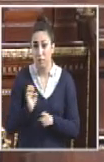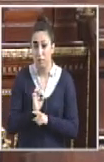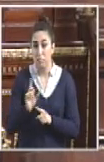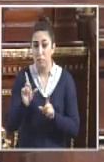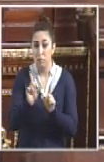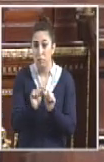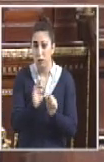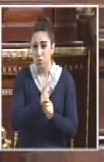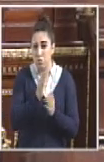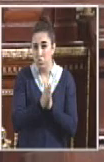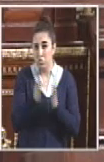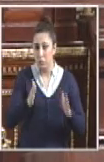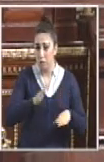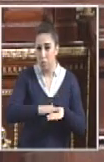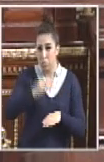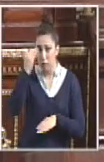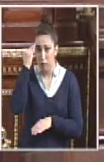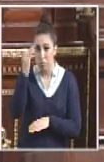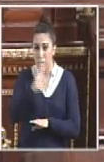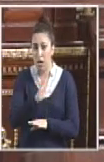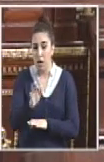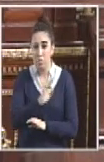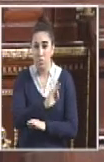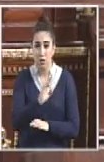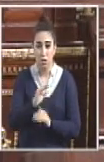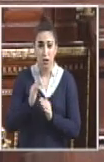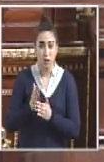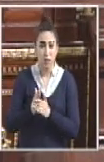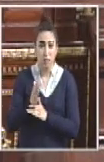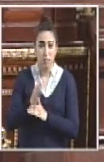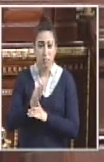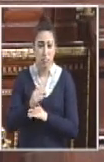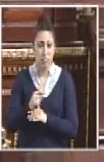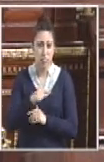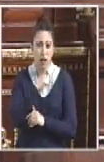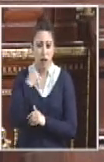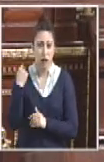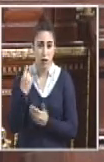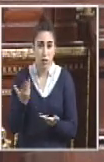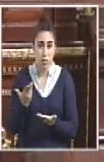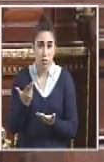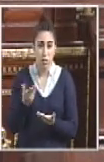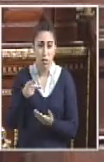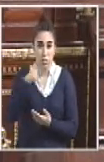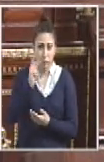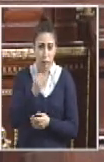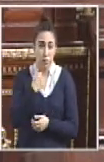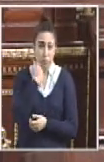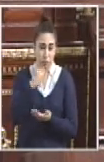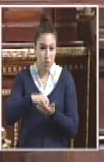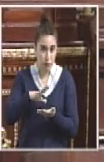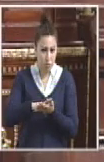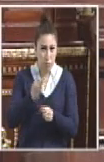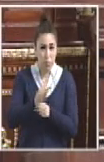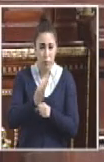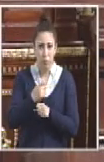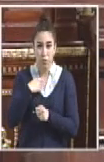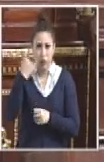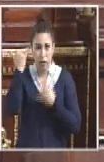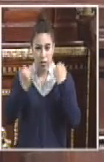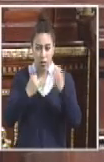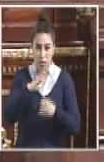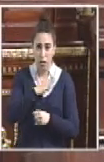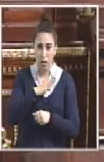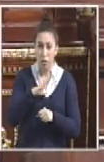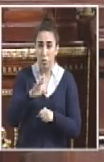una prórroga, ya se vencieron los plazos. Sin embargo, quiero dejar plasmadas mis ideas, porque